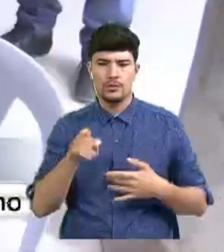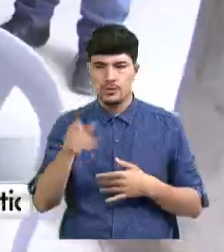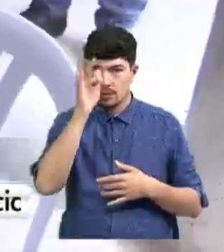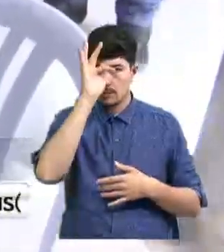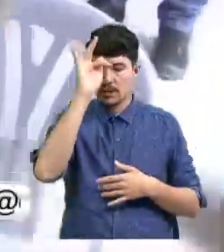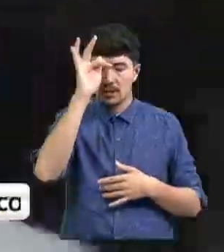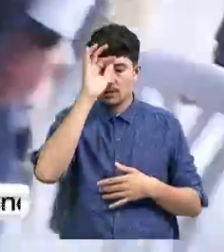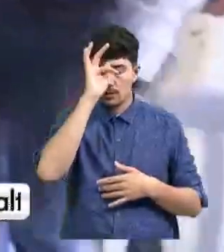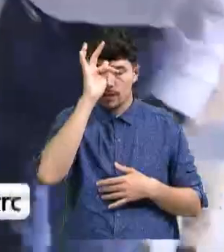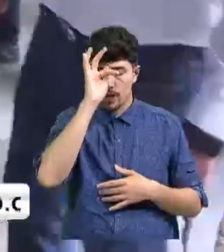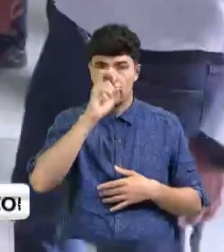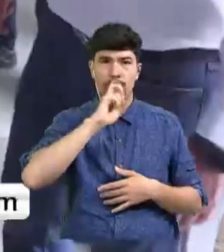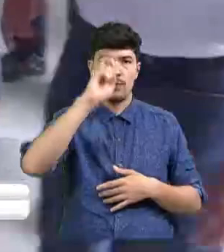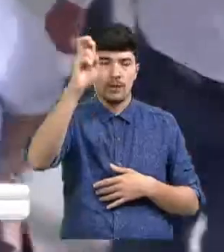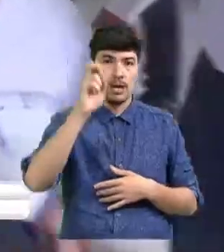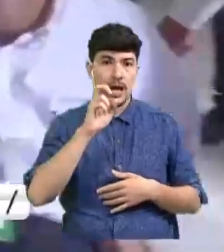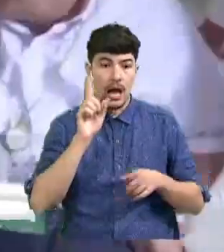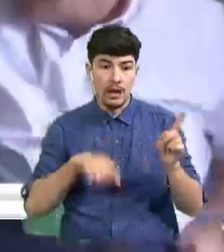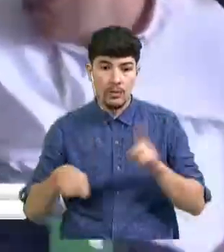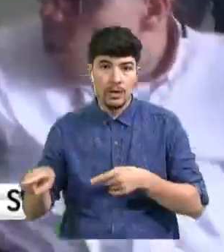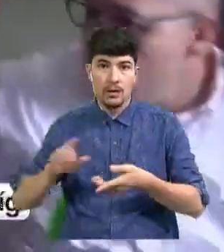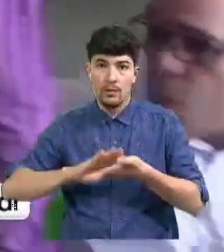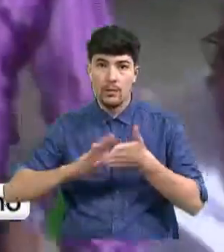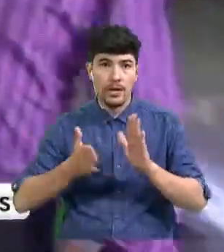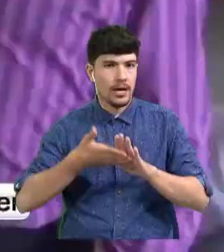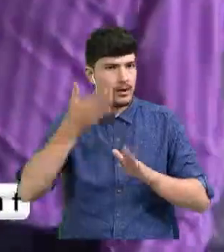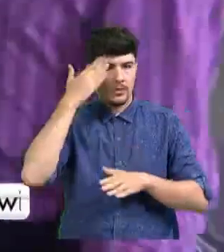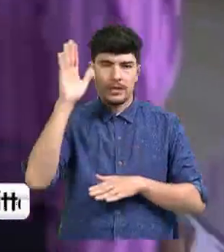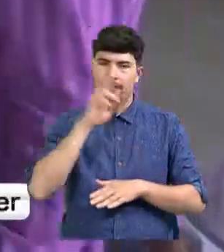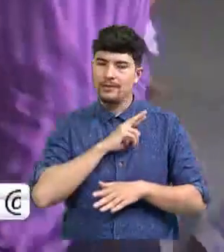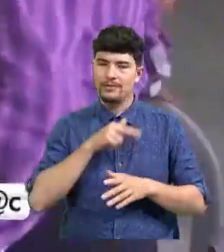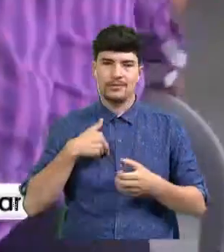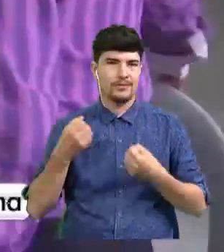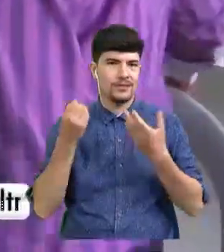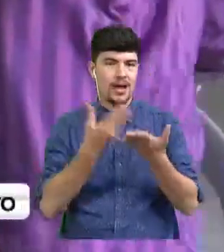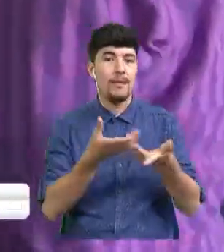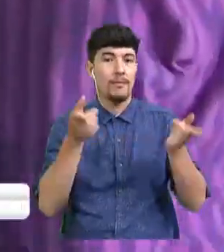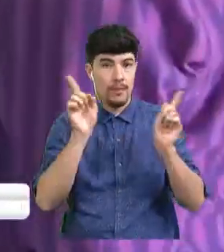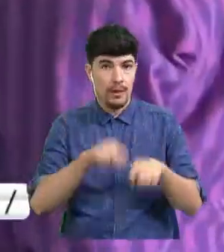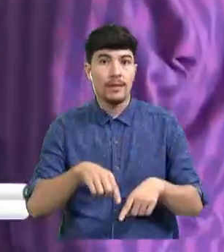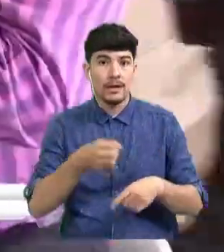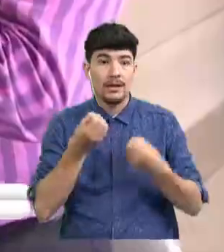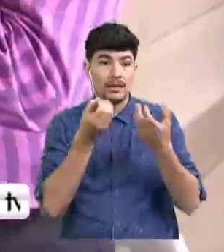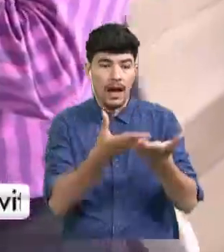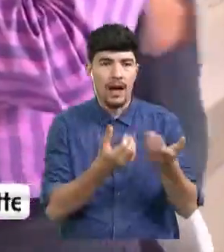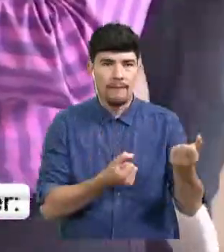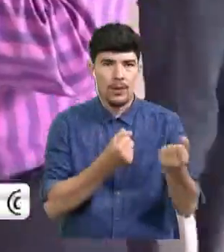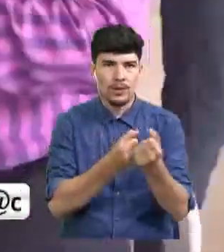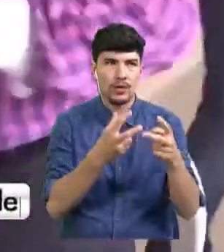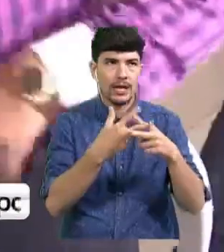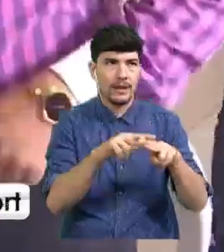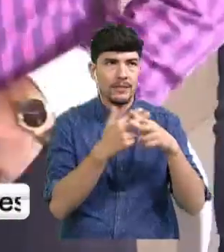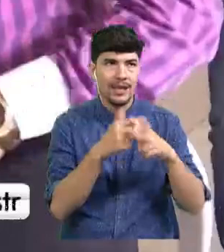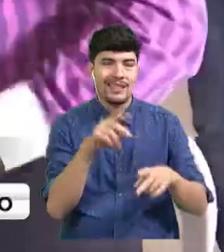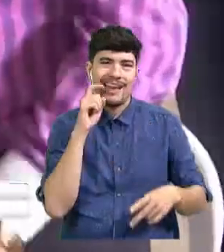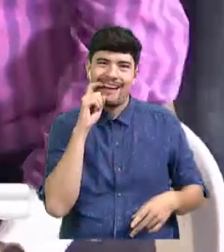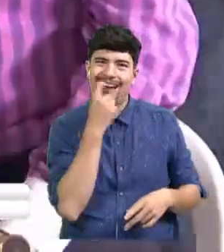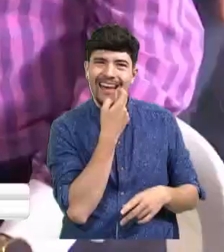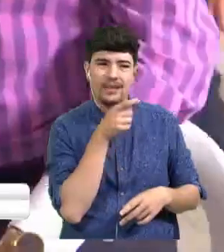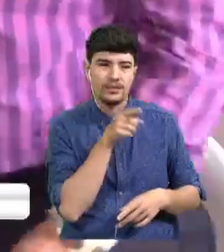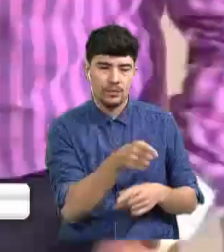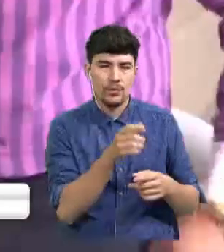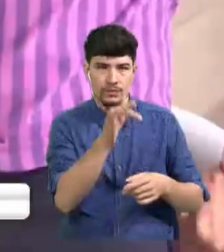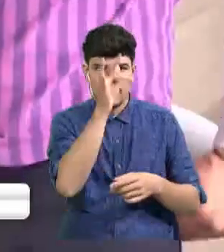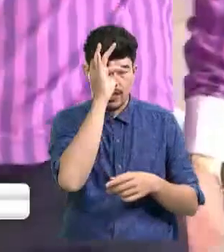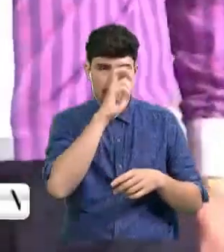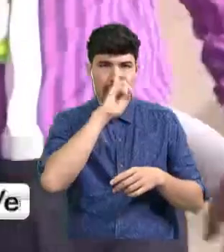misma comunidad ni siquiera sabía que lo habíamos hecho, porque también fueron unidades odontológicas que se le entregaron allí al Hospital del Norte, y esto